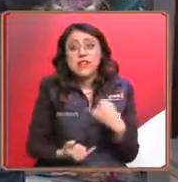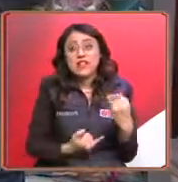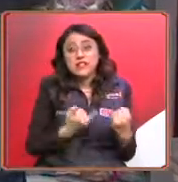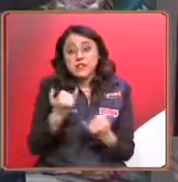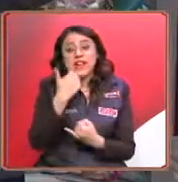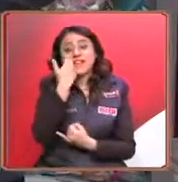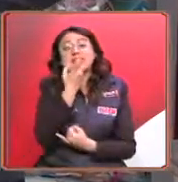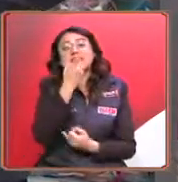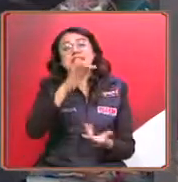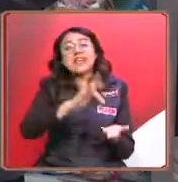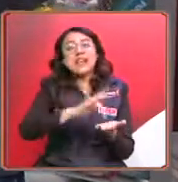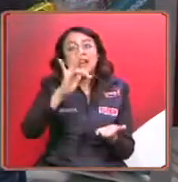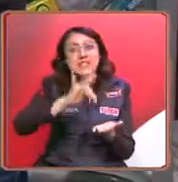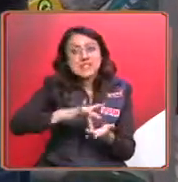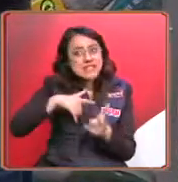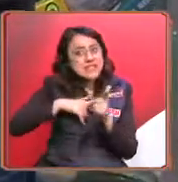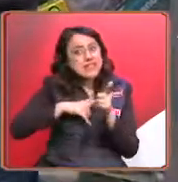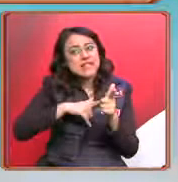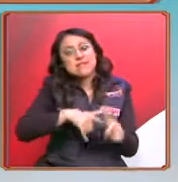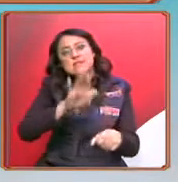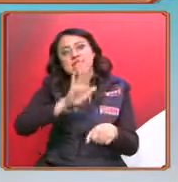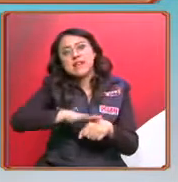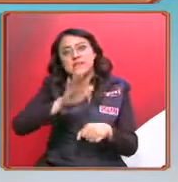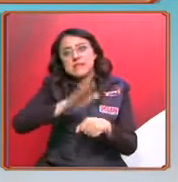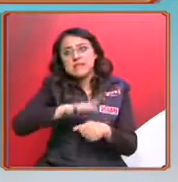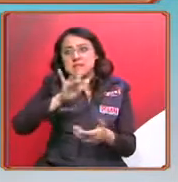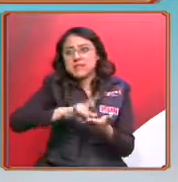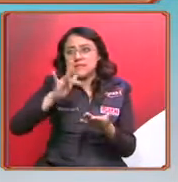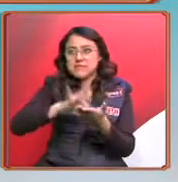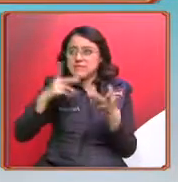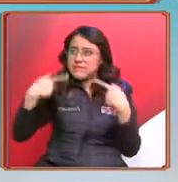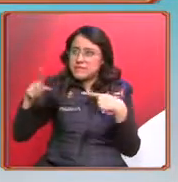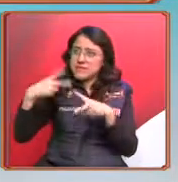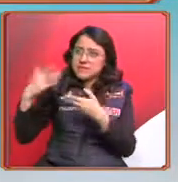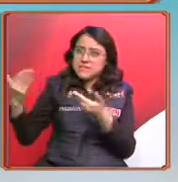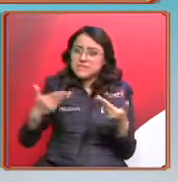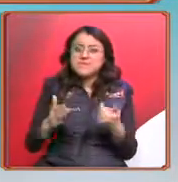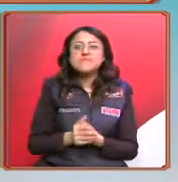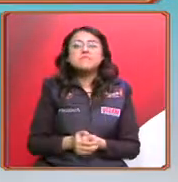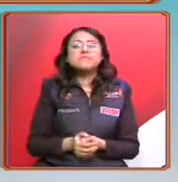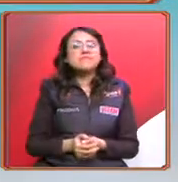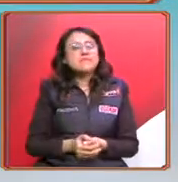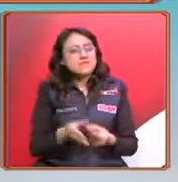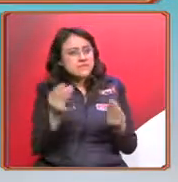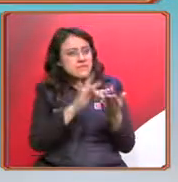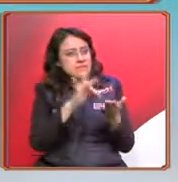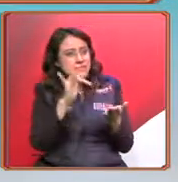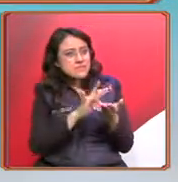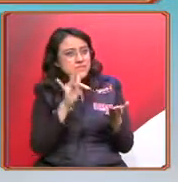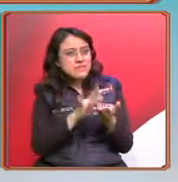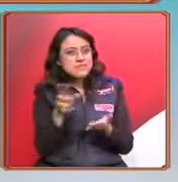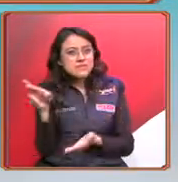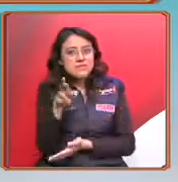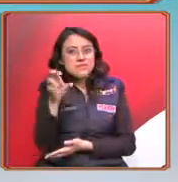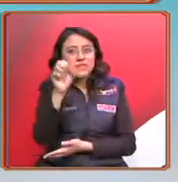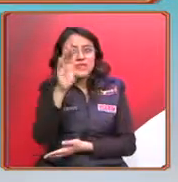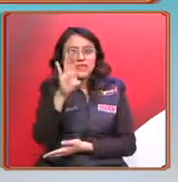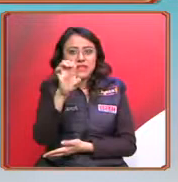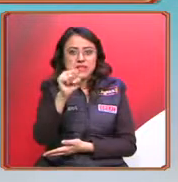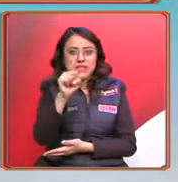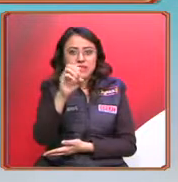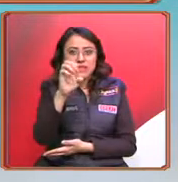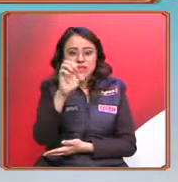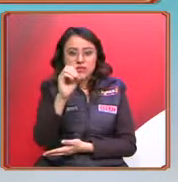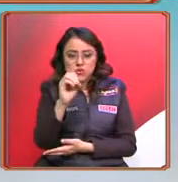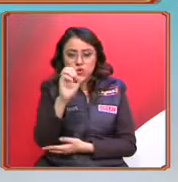únicamente agradecerles, señor. Aquí seguimos. Seguimos recibiendo a toda la gente que nos visita en el contenedor. Mil gracias, restaurante Beso de Sal.